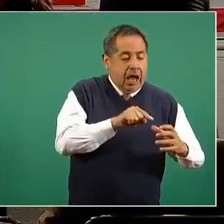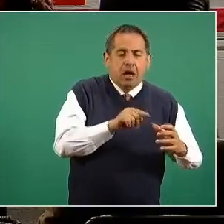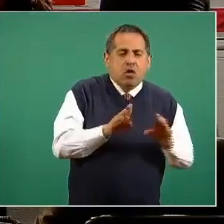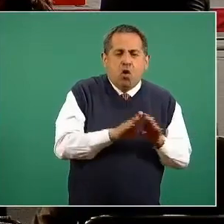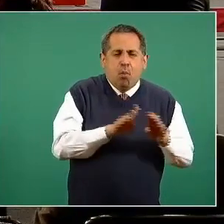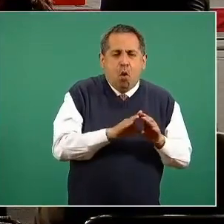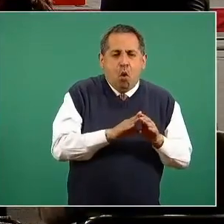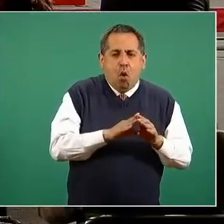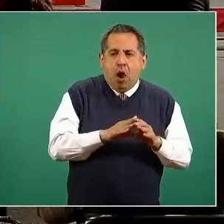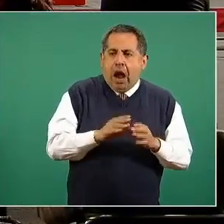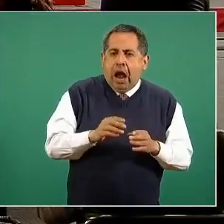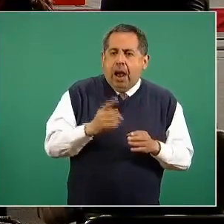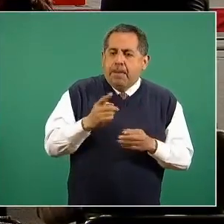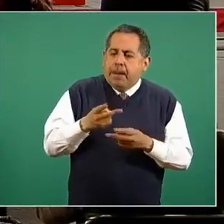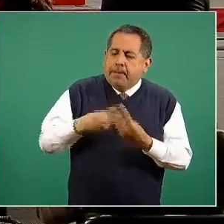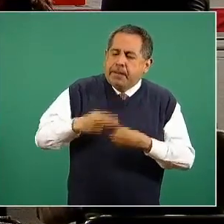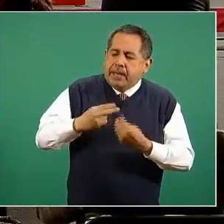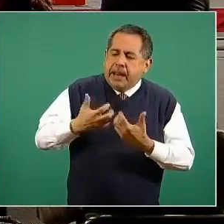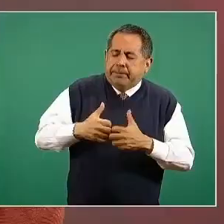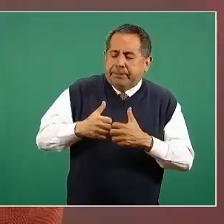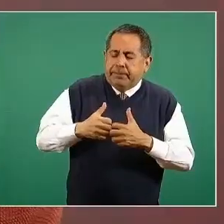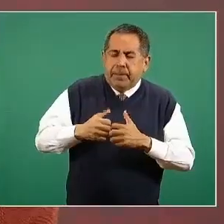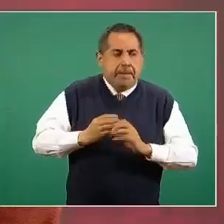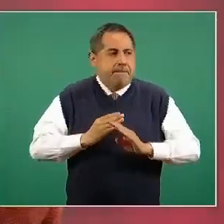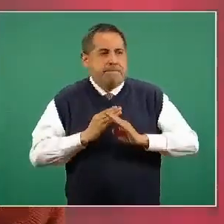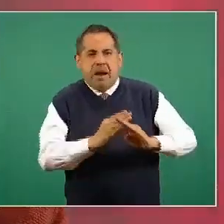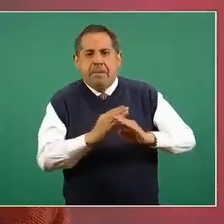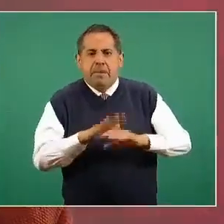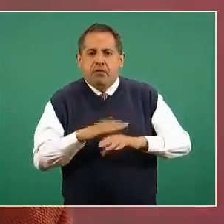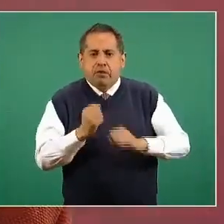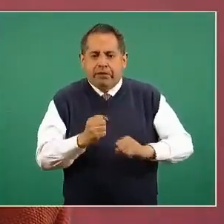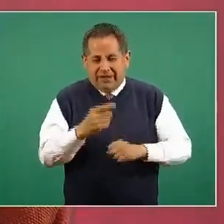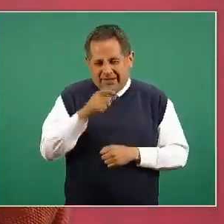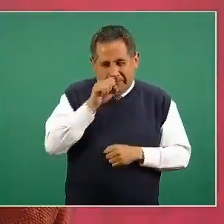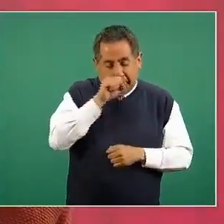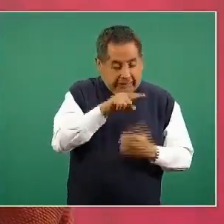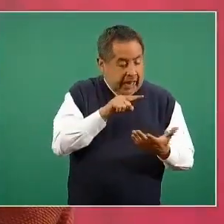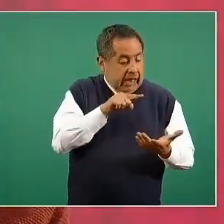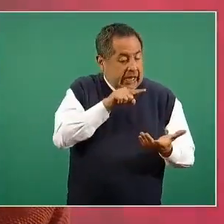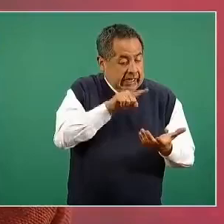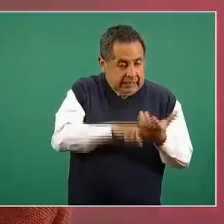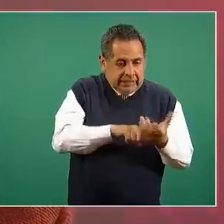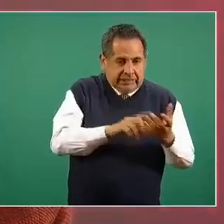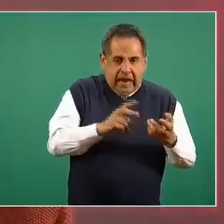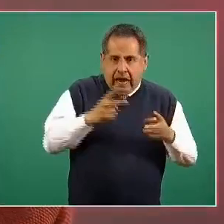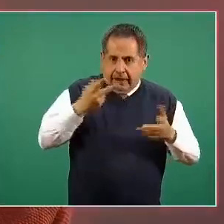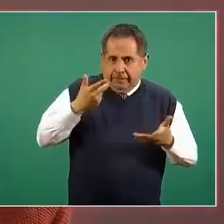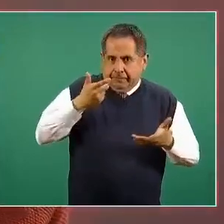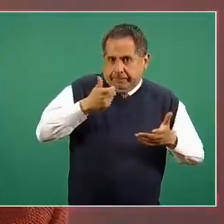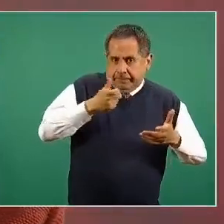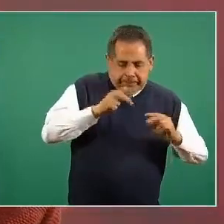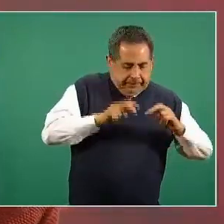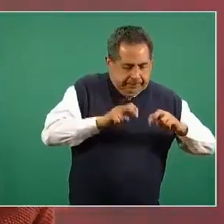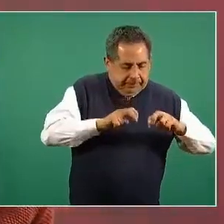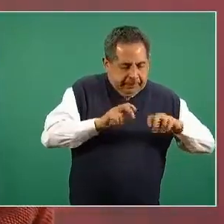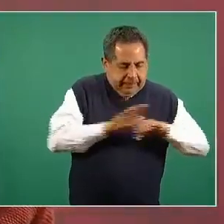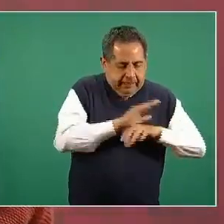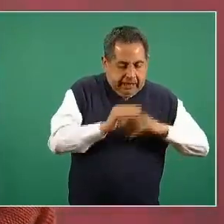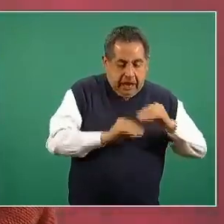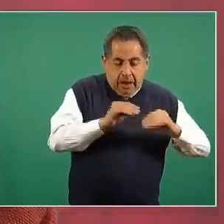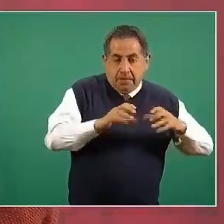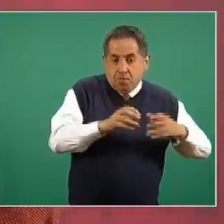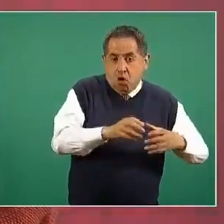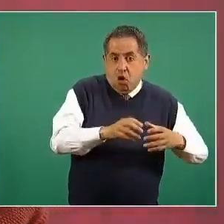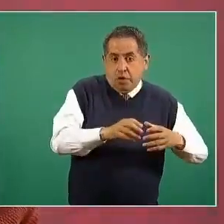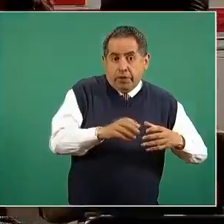virus, desde luego, es microscópico, pero se pone el virus modificado en el laboratorio. Esta es una patente, de